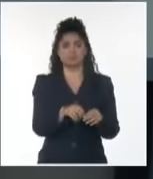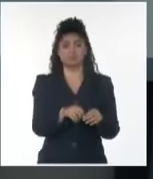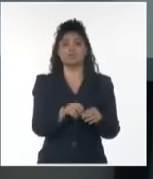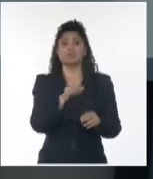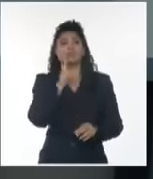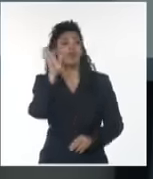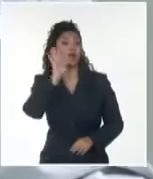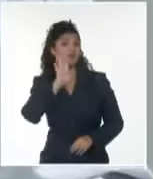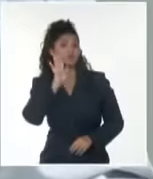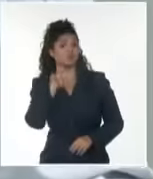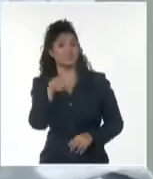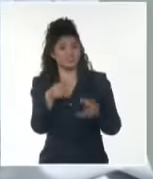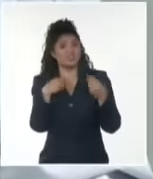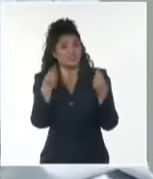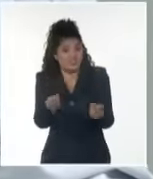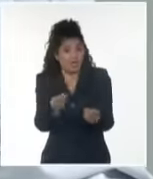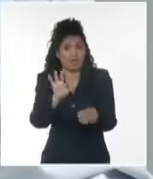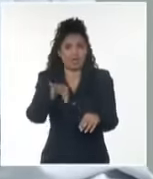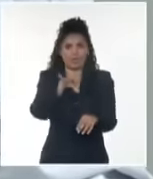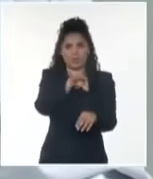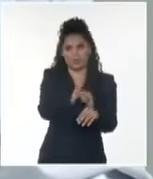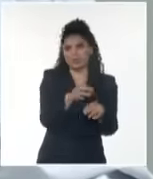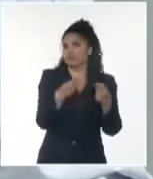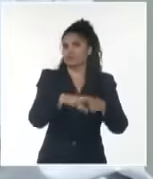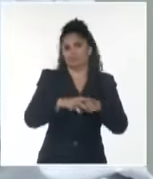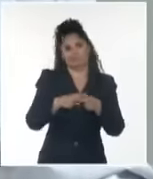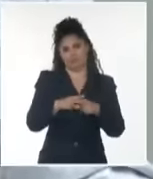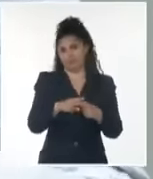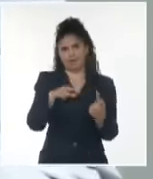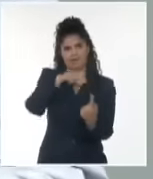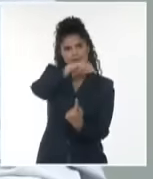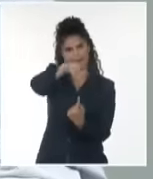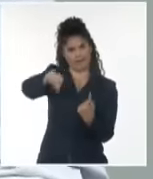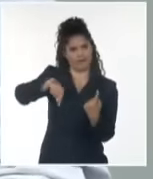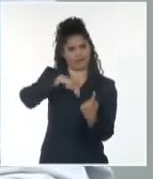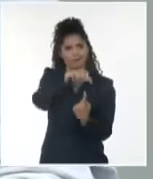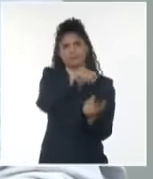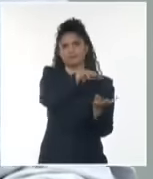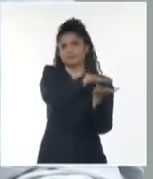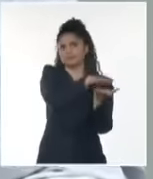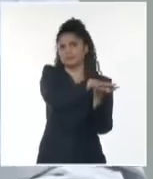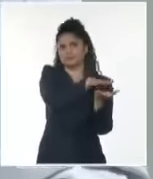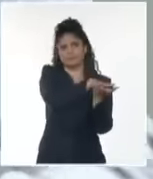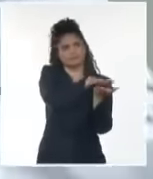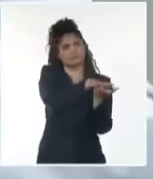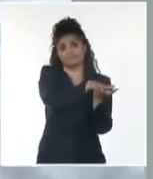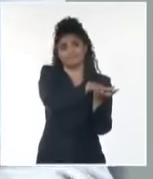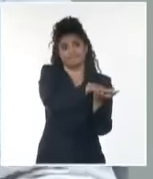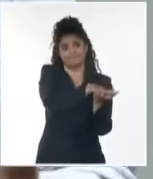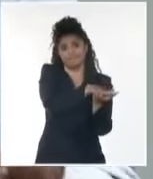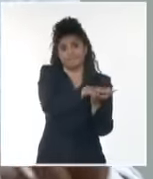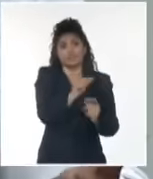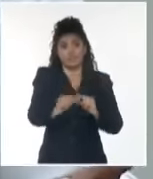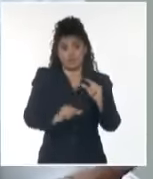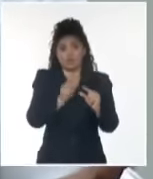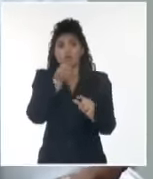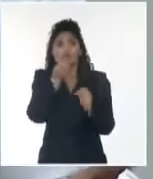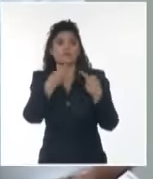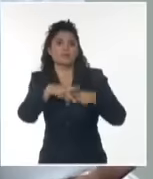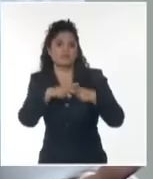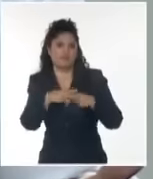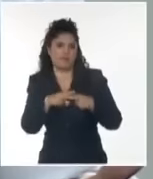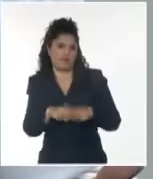problemas de los alrededores, los centros de trabajo, que se acumulan muchas cosas innecesarias, que en la medida que ojalá tuviéramos